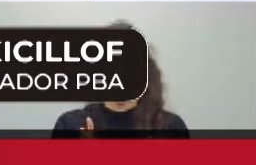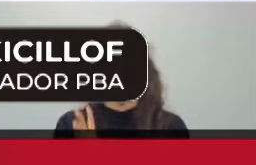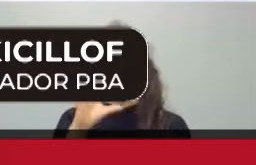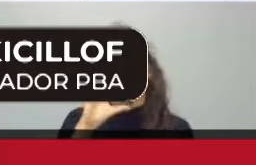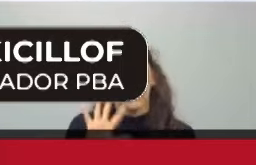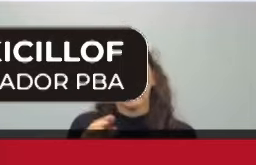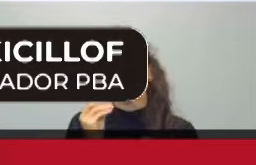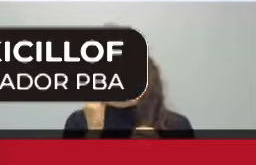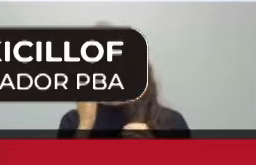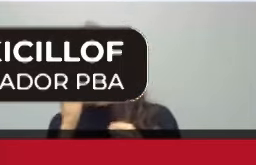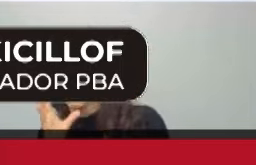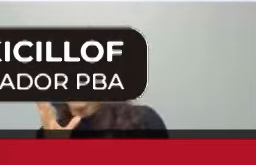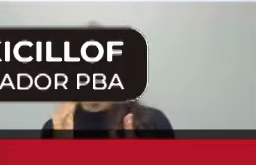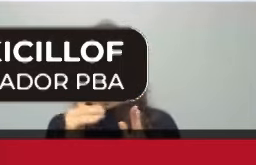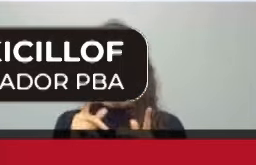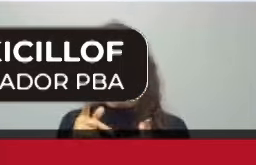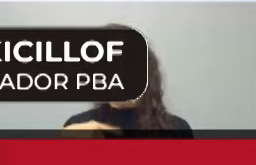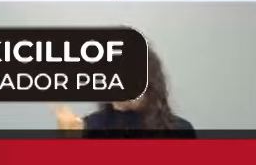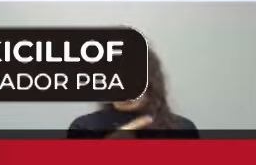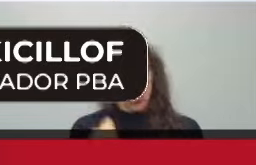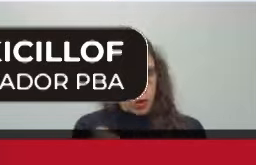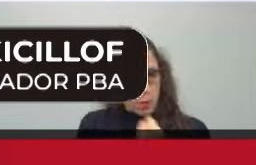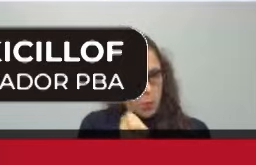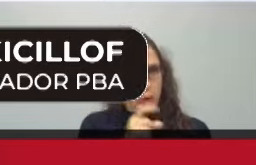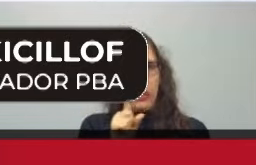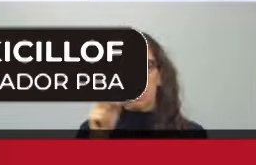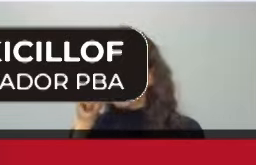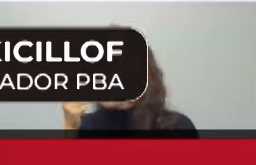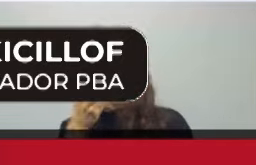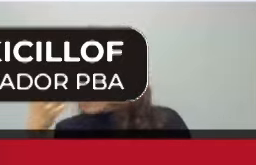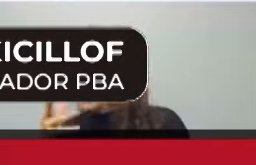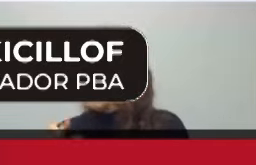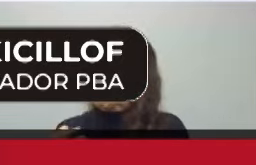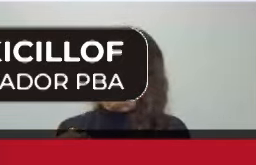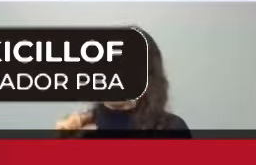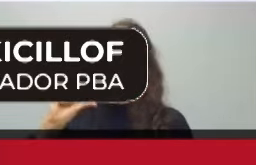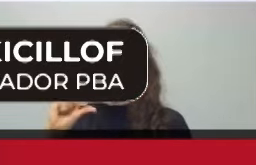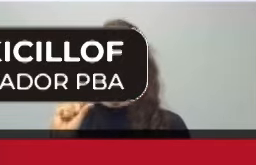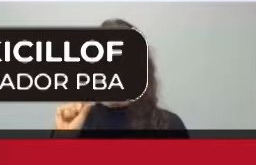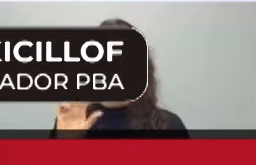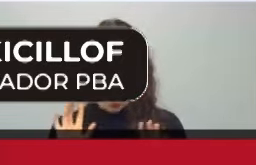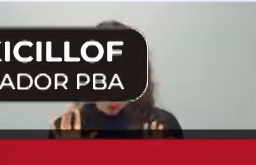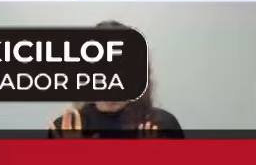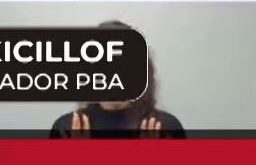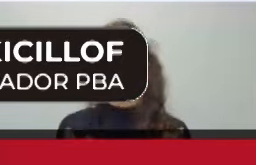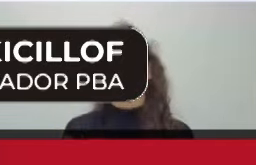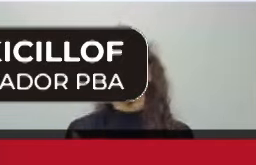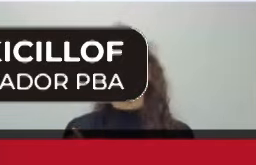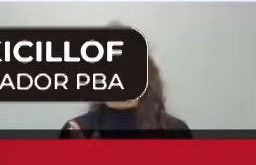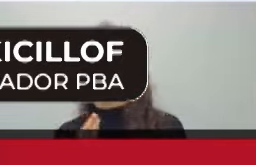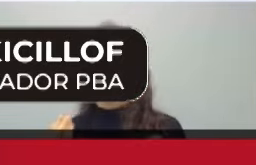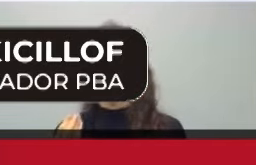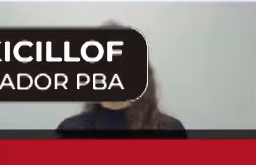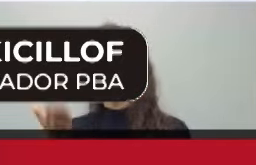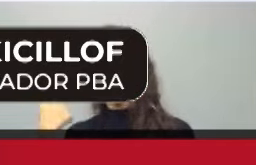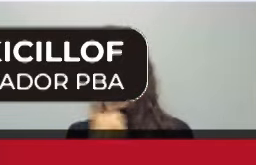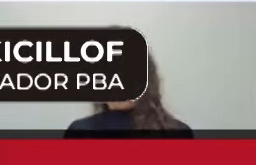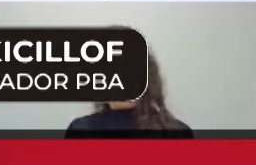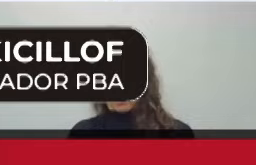avances sustanciales para nosotros, pero pequeños en magnitud y en proporción durante la gestión